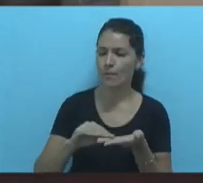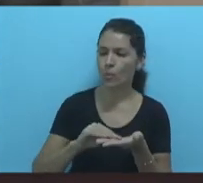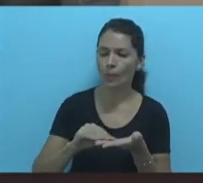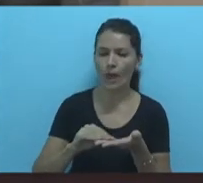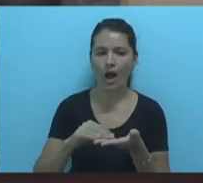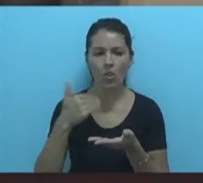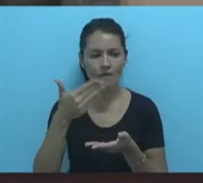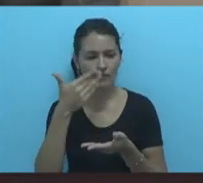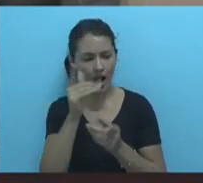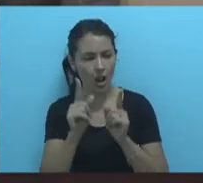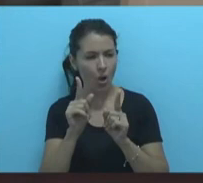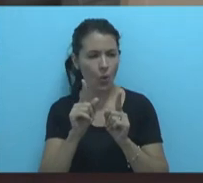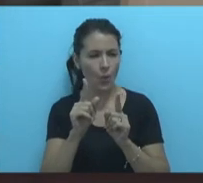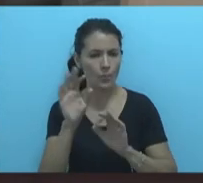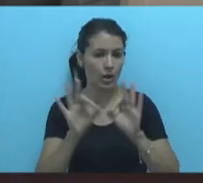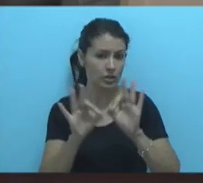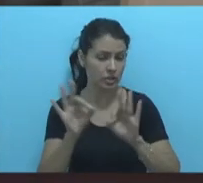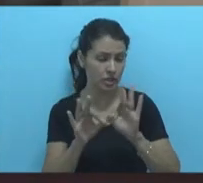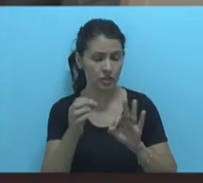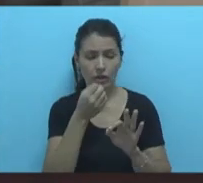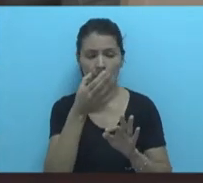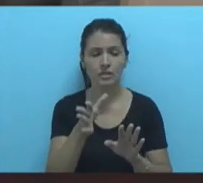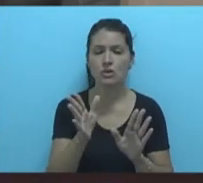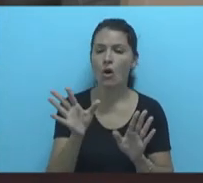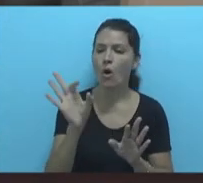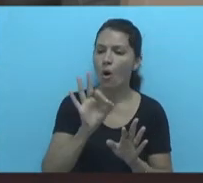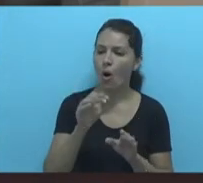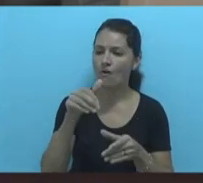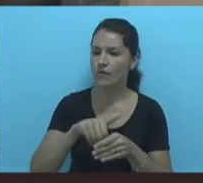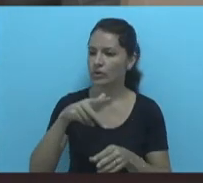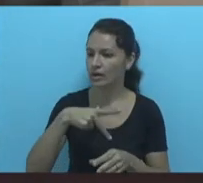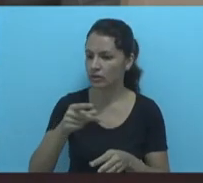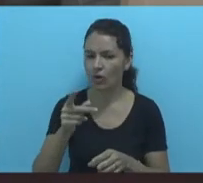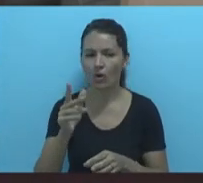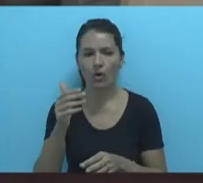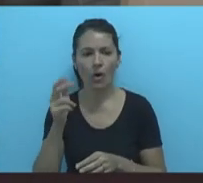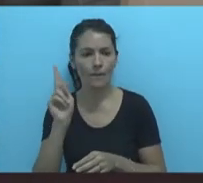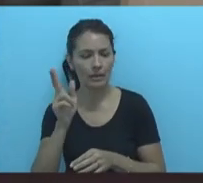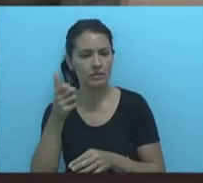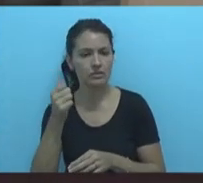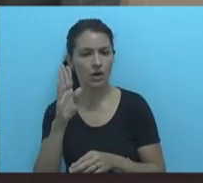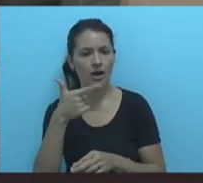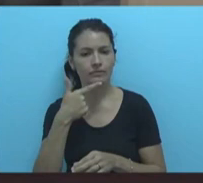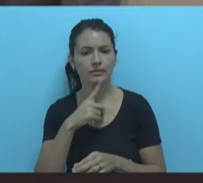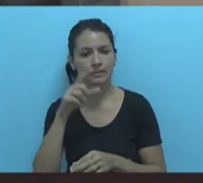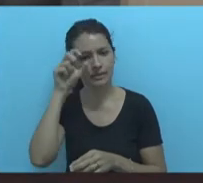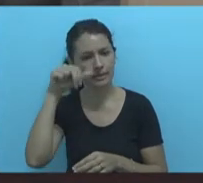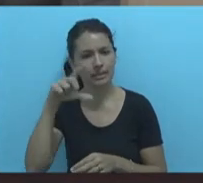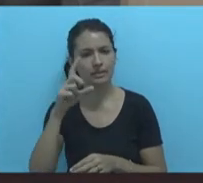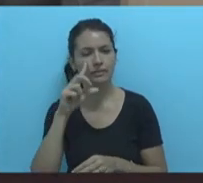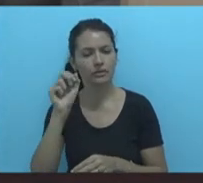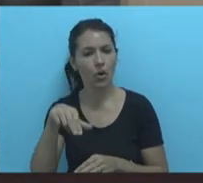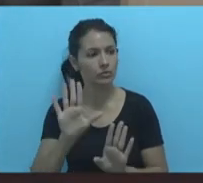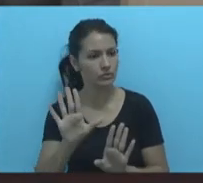proyecto, como por ejemplo una abstención o algo por el estilo, es el momento de hacerlo. Si no, voy a proceder a